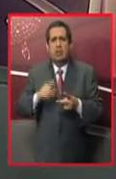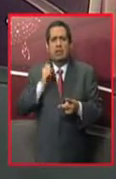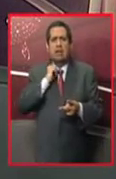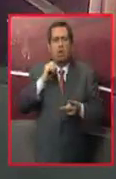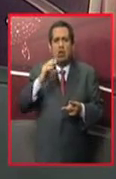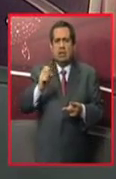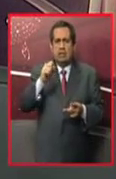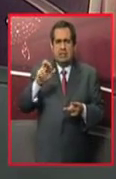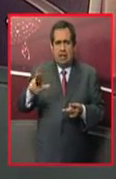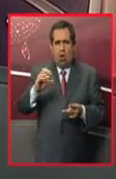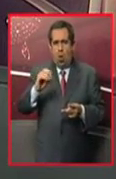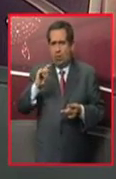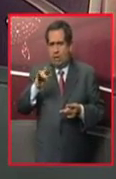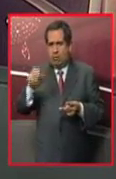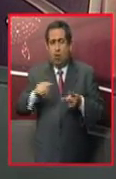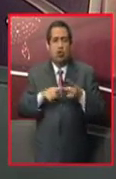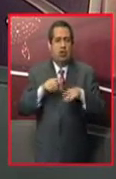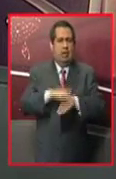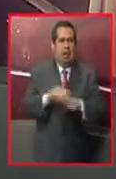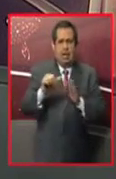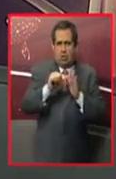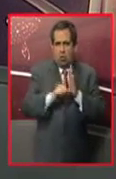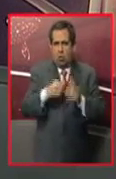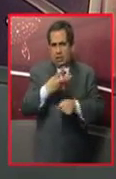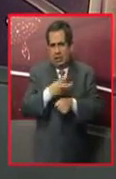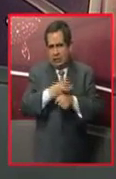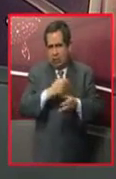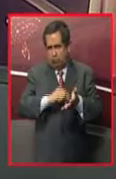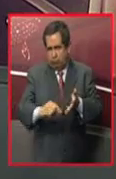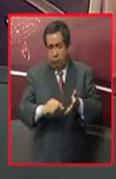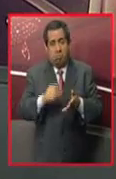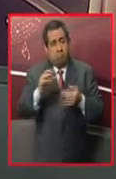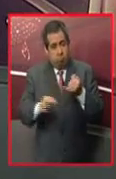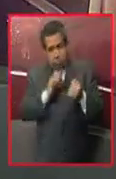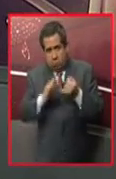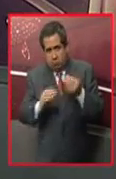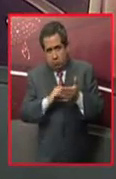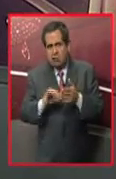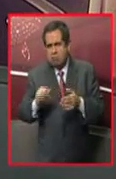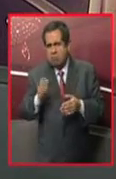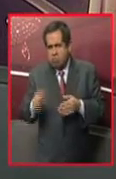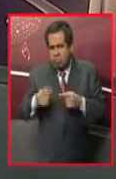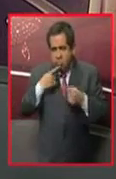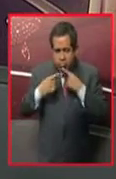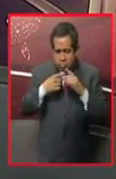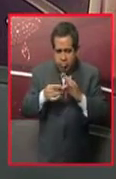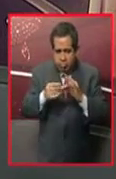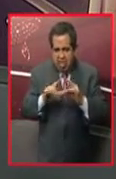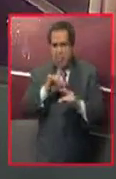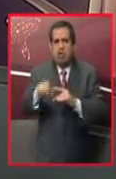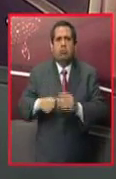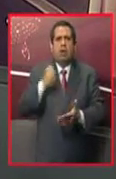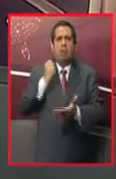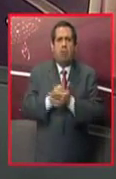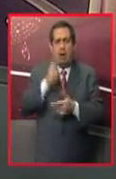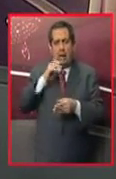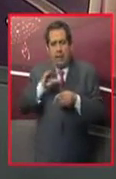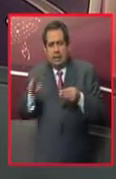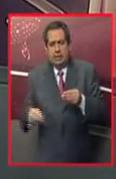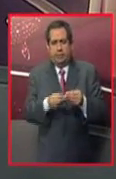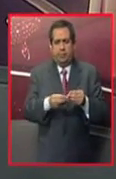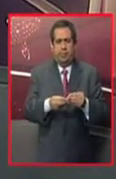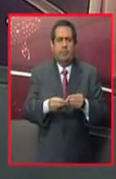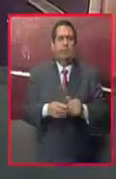Pedrosa Gaitán respecto del artículo tercero transitorio. Solo esta última fue aceptada para su discusión y posteriormente aprobada para integrarse al